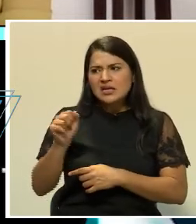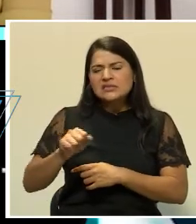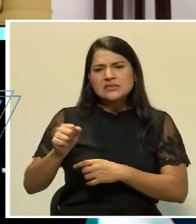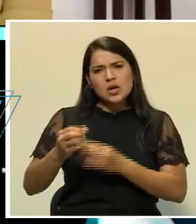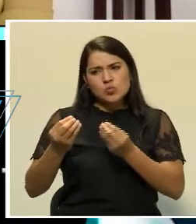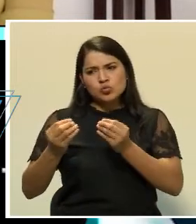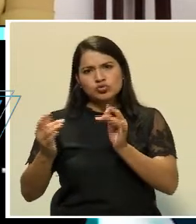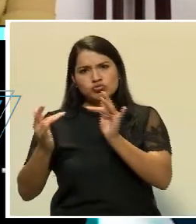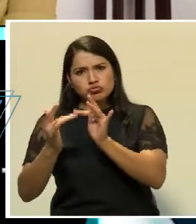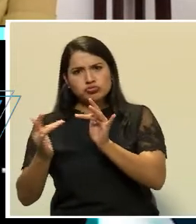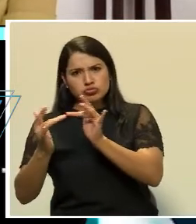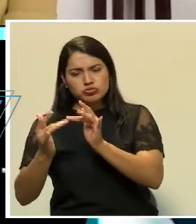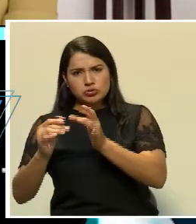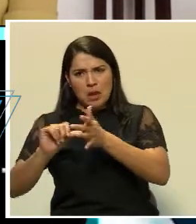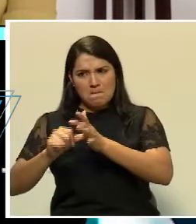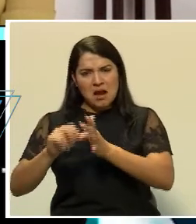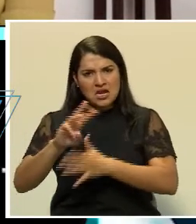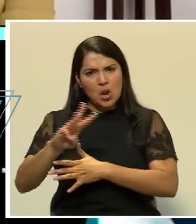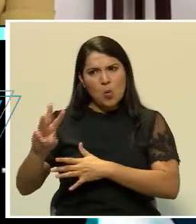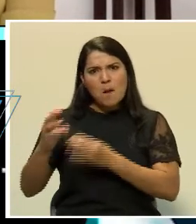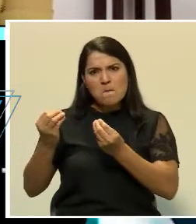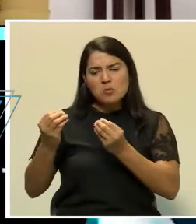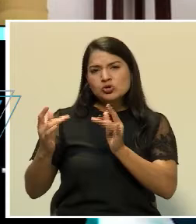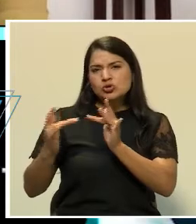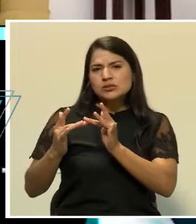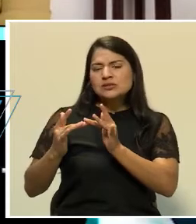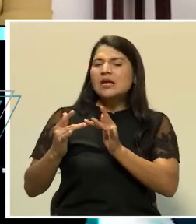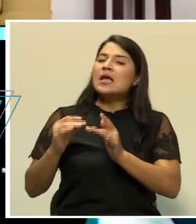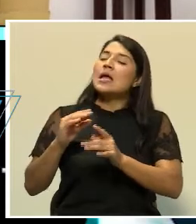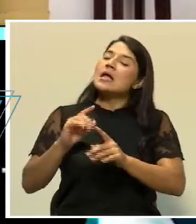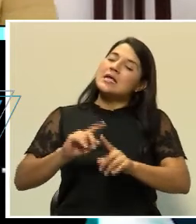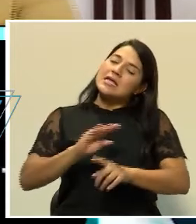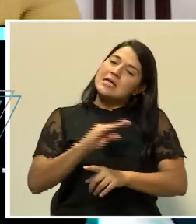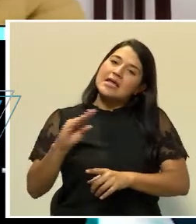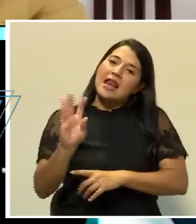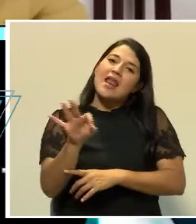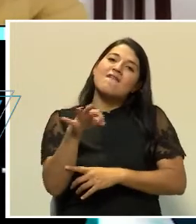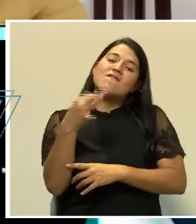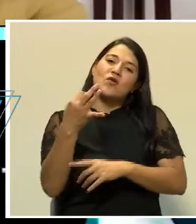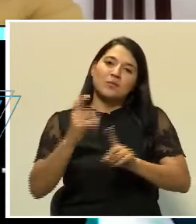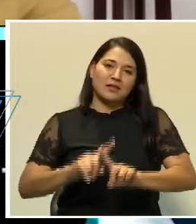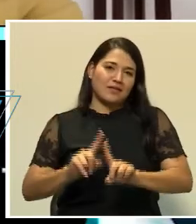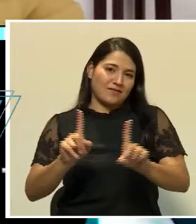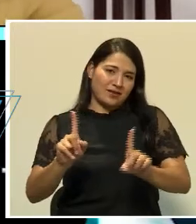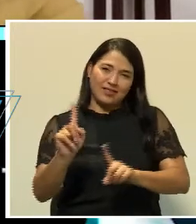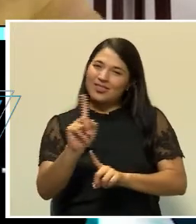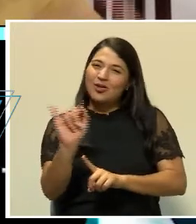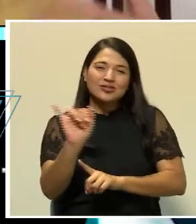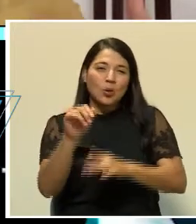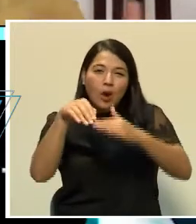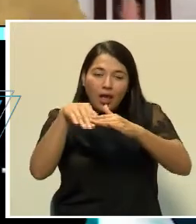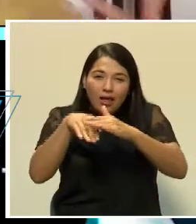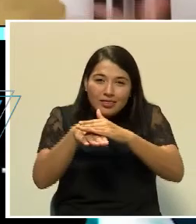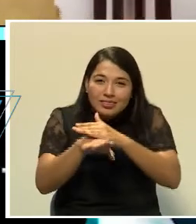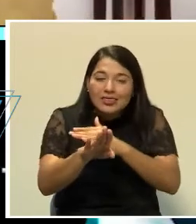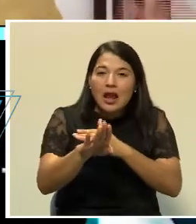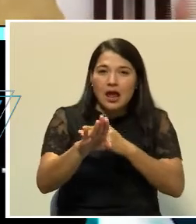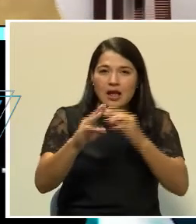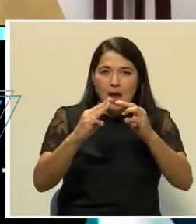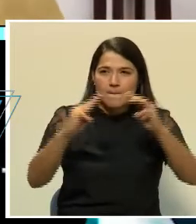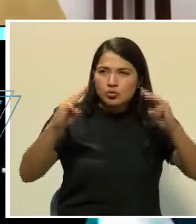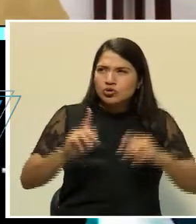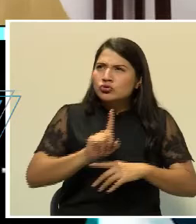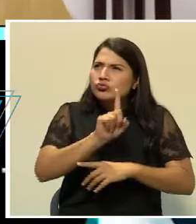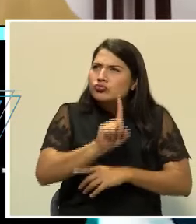afluencia de movimiento de la página web, y aunque el formato es distinto, porque no es lo mismo entrar a un museo, entrar de pie,